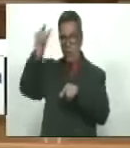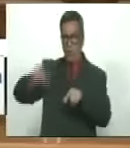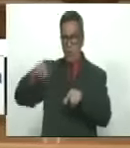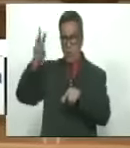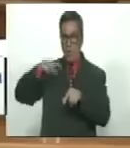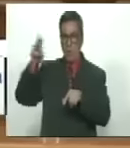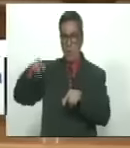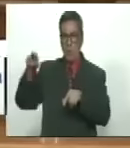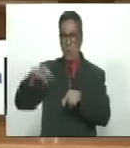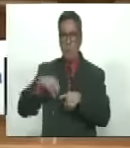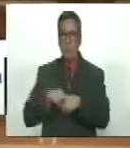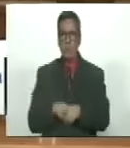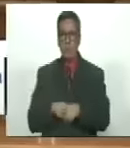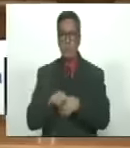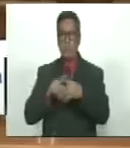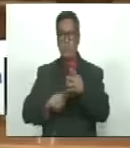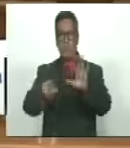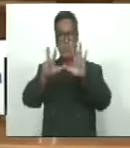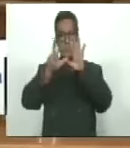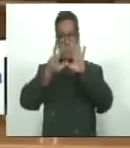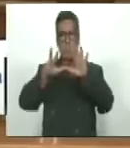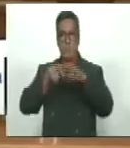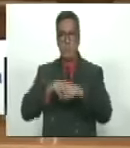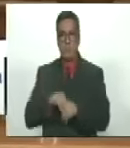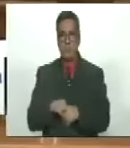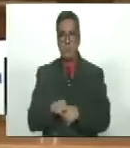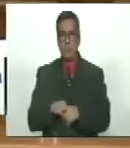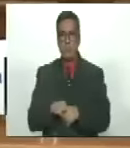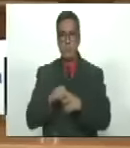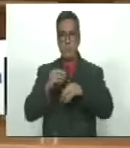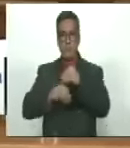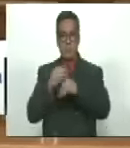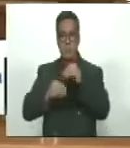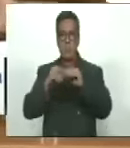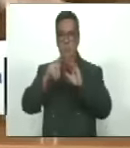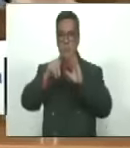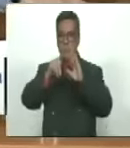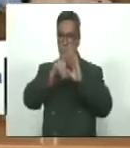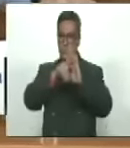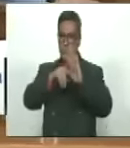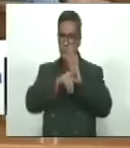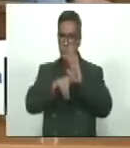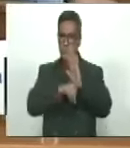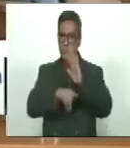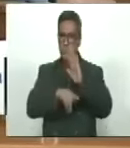Esequiba. En octavo lugar, establecer normas.